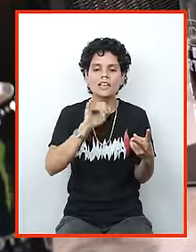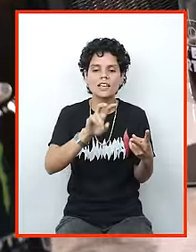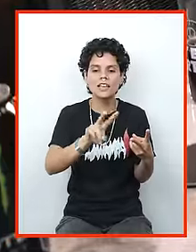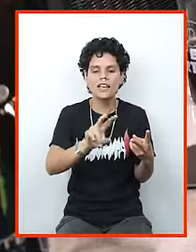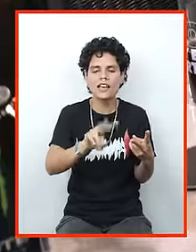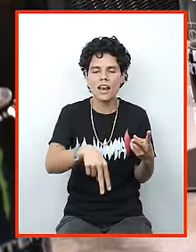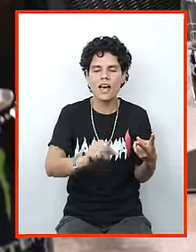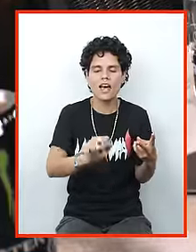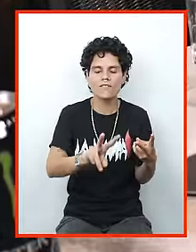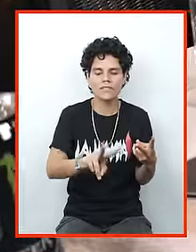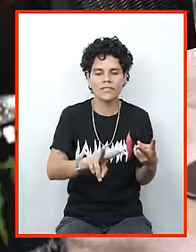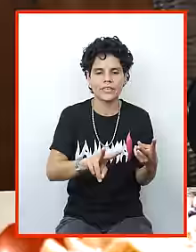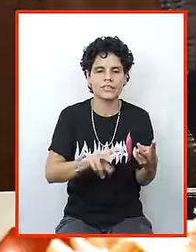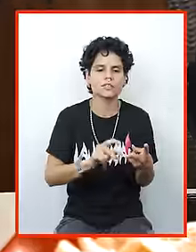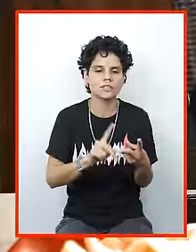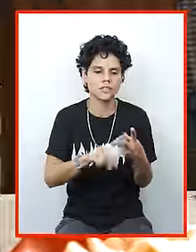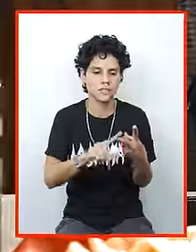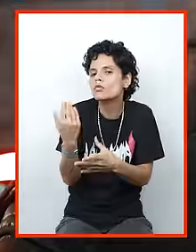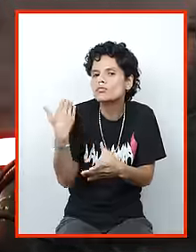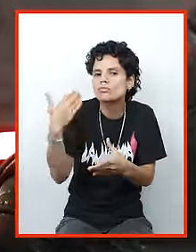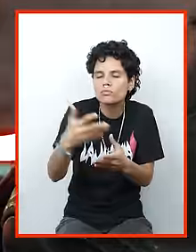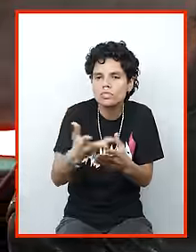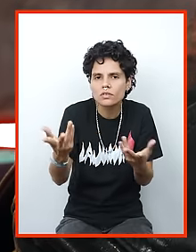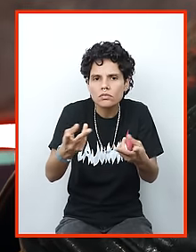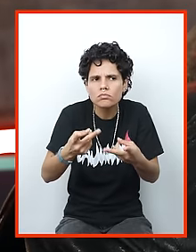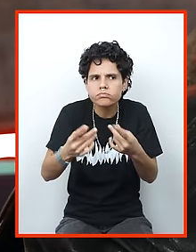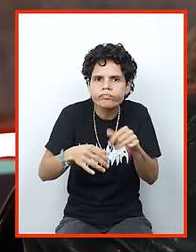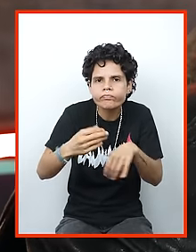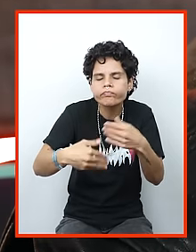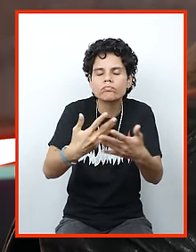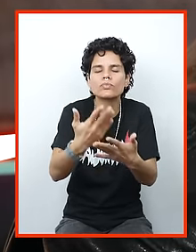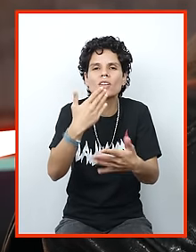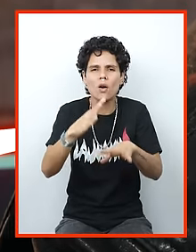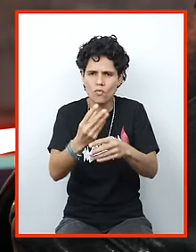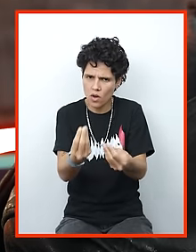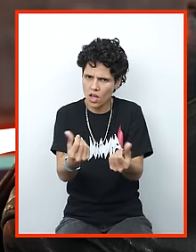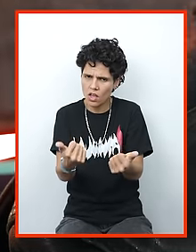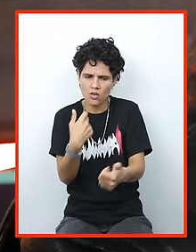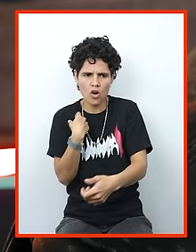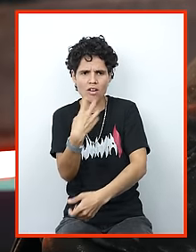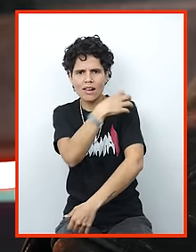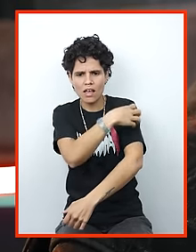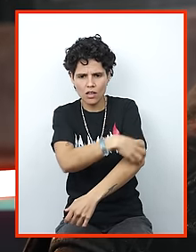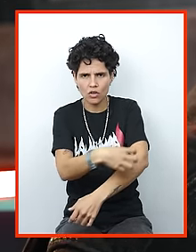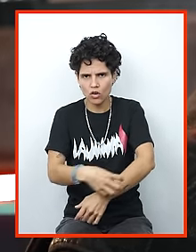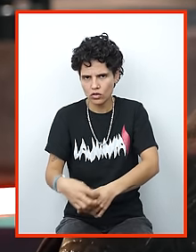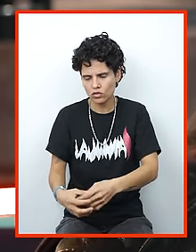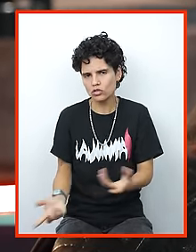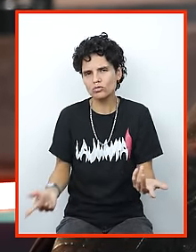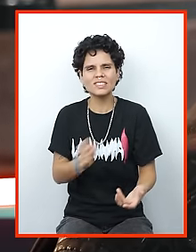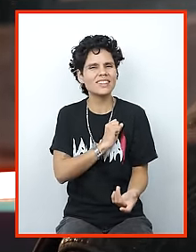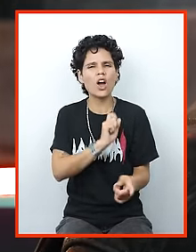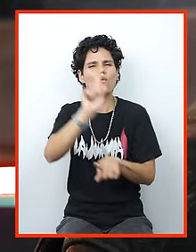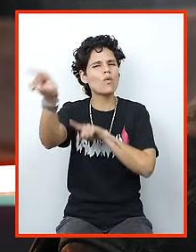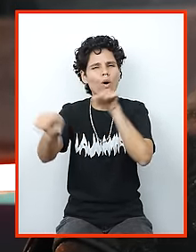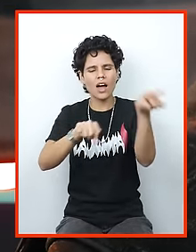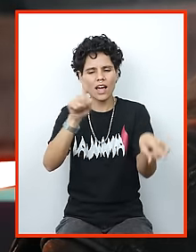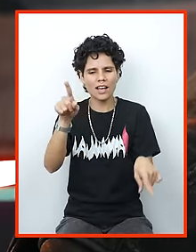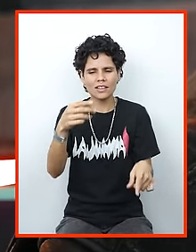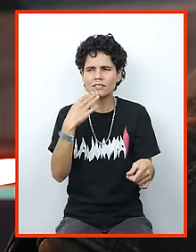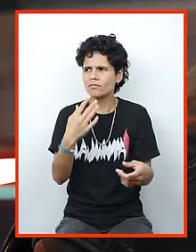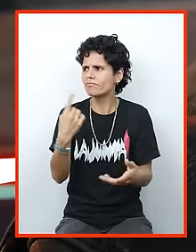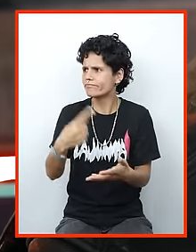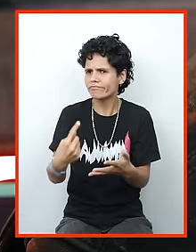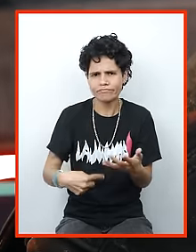Valentina B. Plena. Valentina B también. Vayan a buscarla. Sí, hay otros artistas buenos que a veces que igual son de regiones. Tepo, los cabros con los que cantaba antes, los